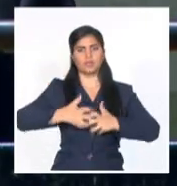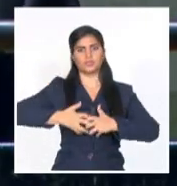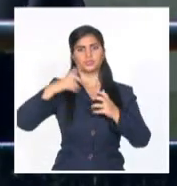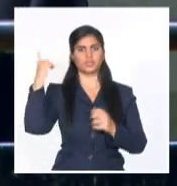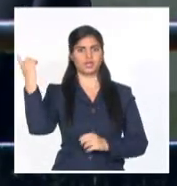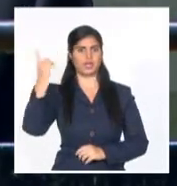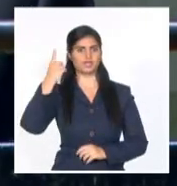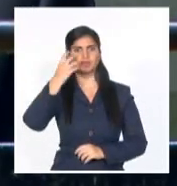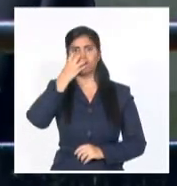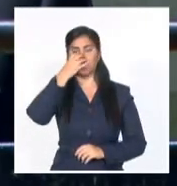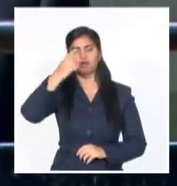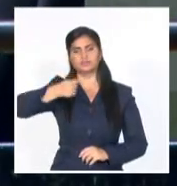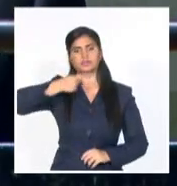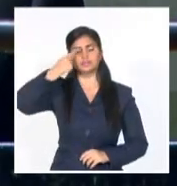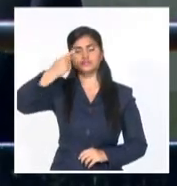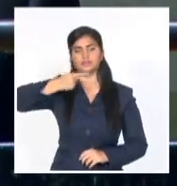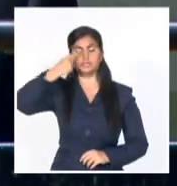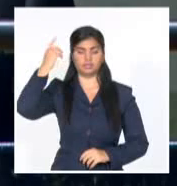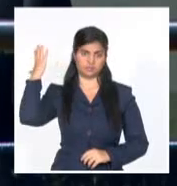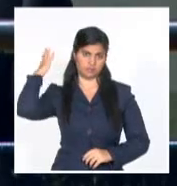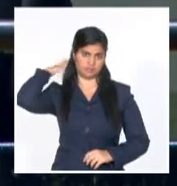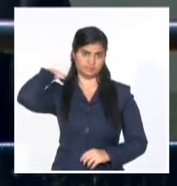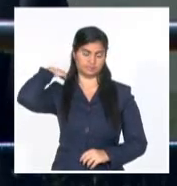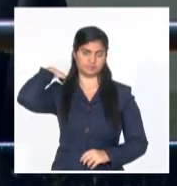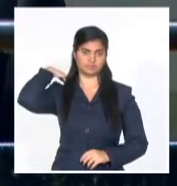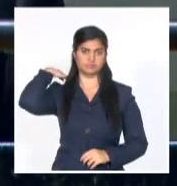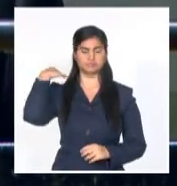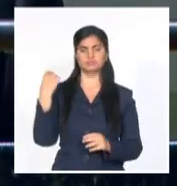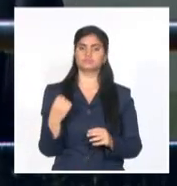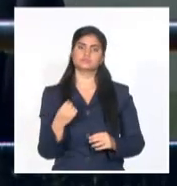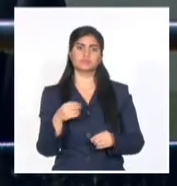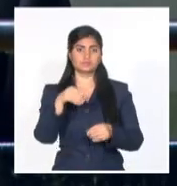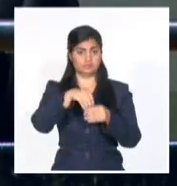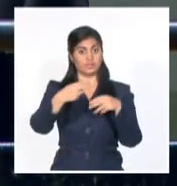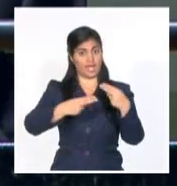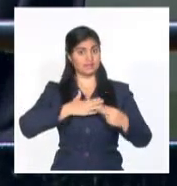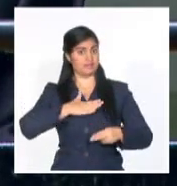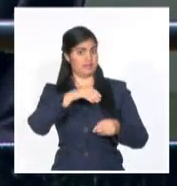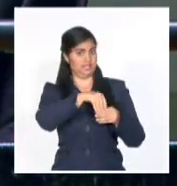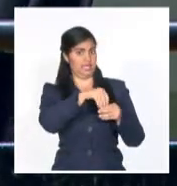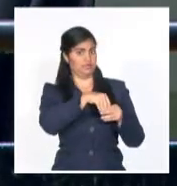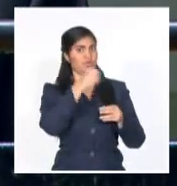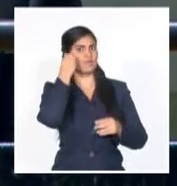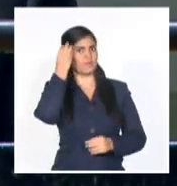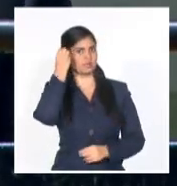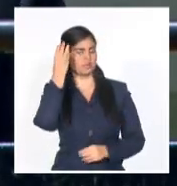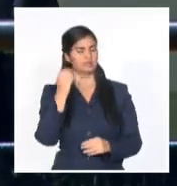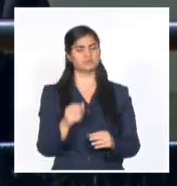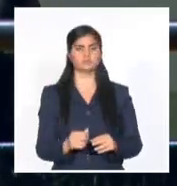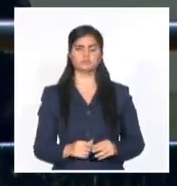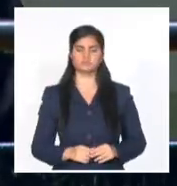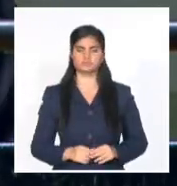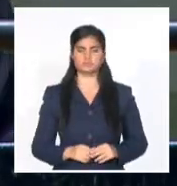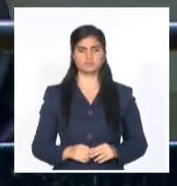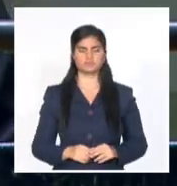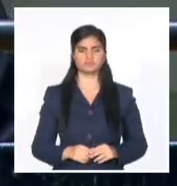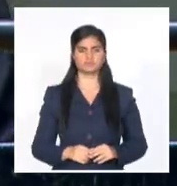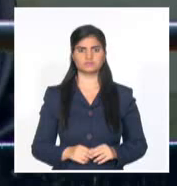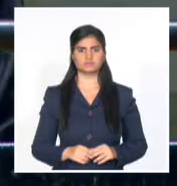ventiladores pulmonares con prototipos propios. La extrema crueldad del